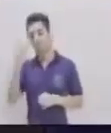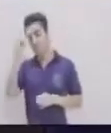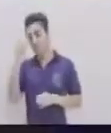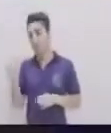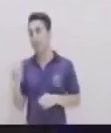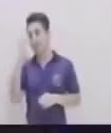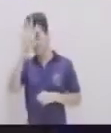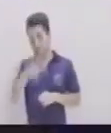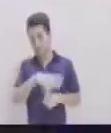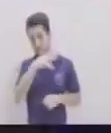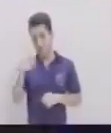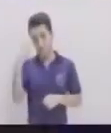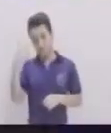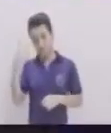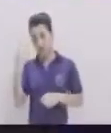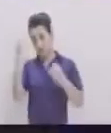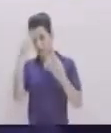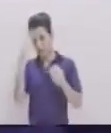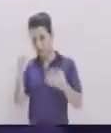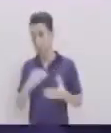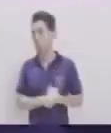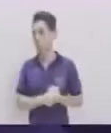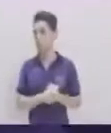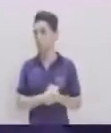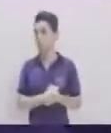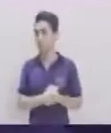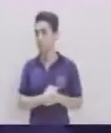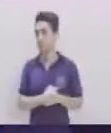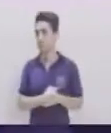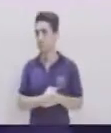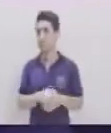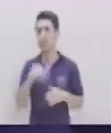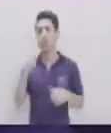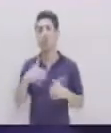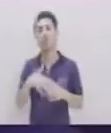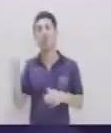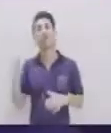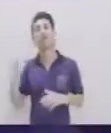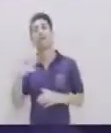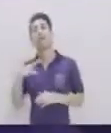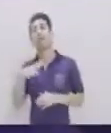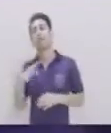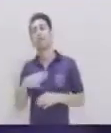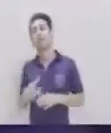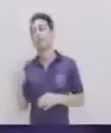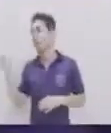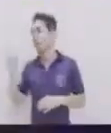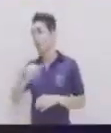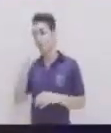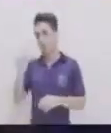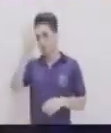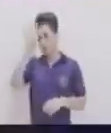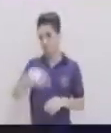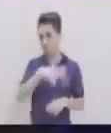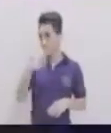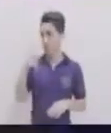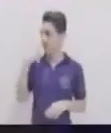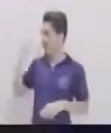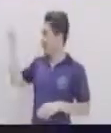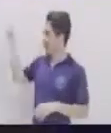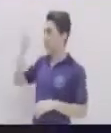través de una tabla a sacar información. Muy bien, continuando entonces, ahora tenemos la siguiente tabla de